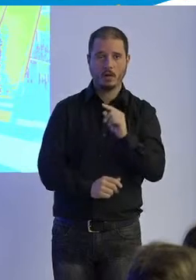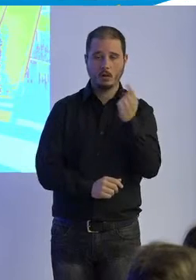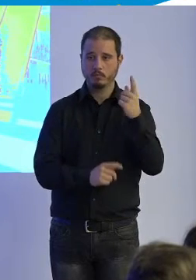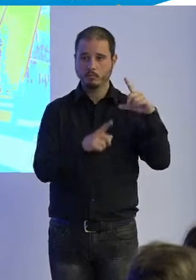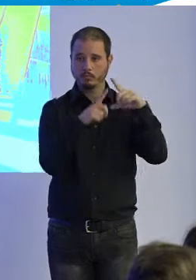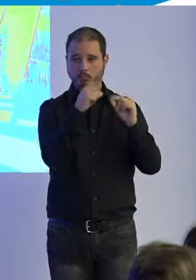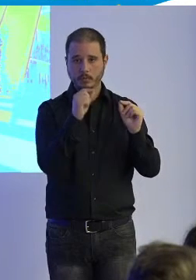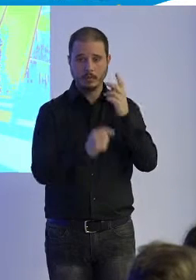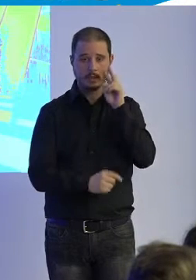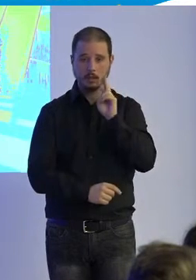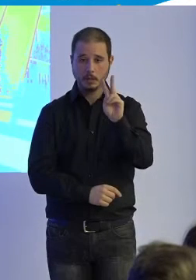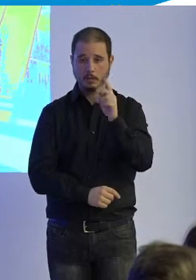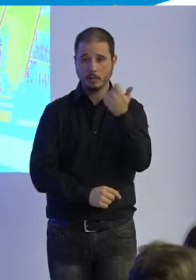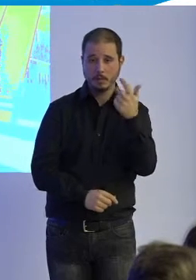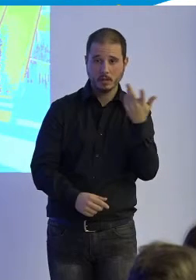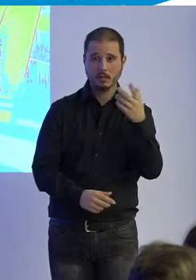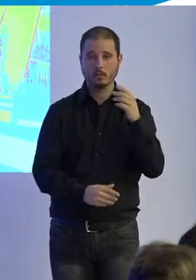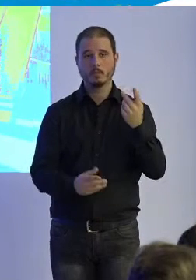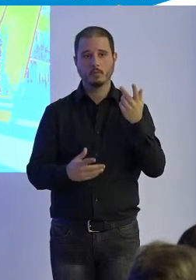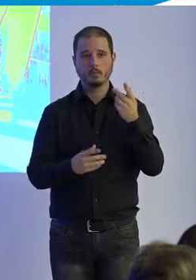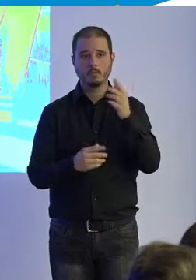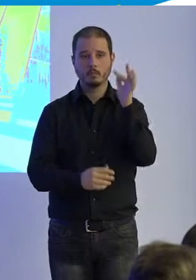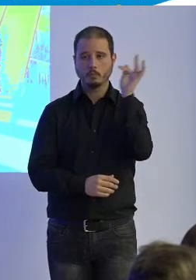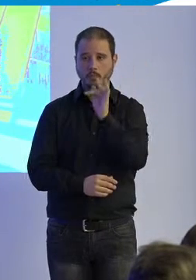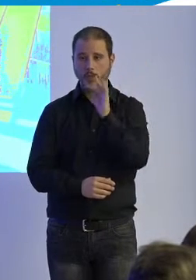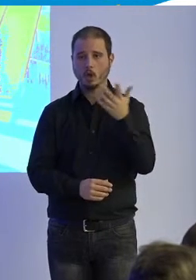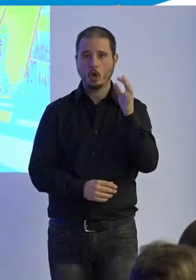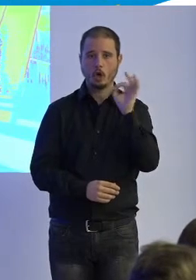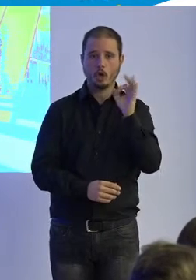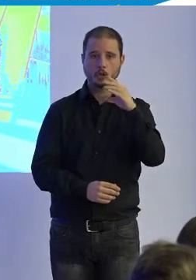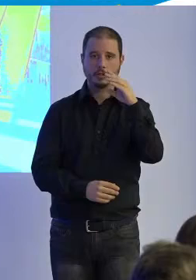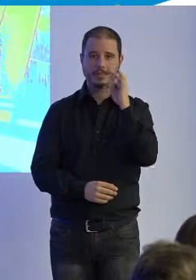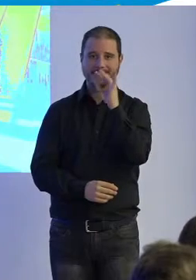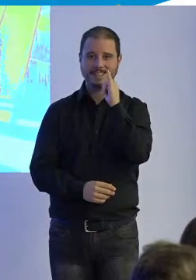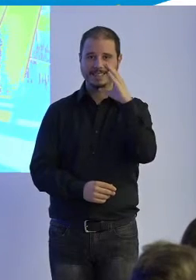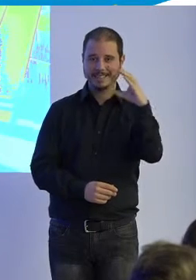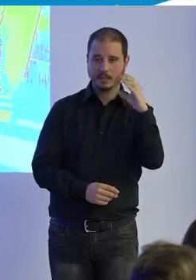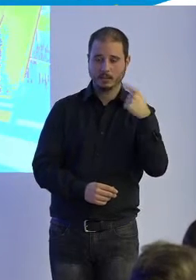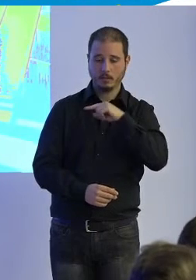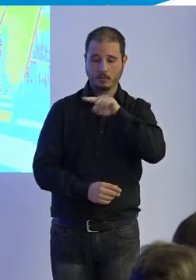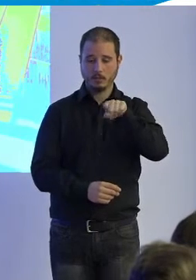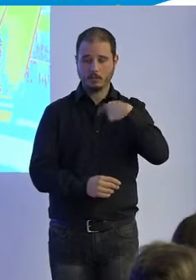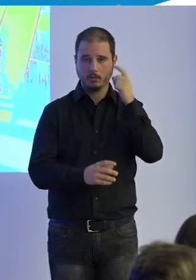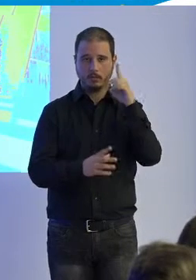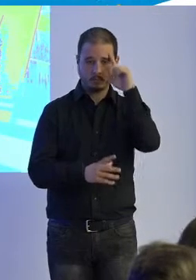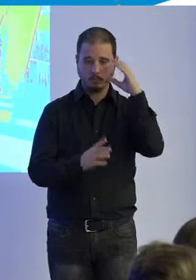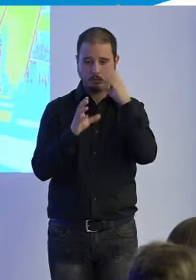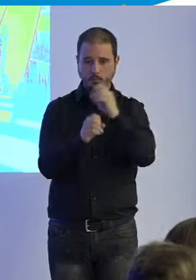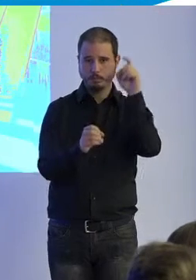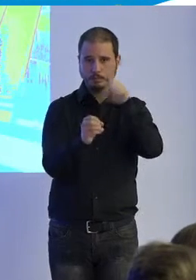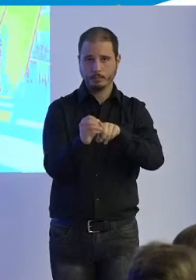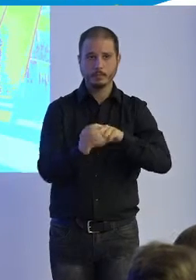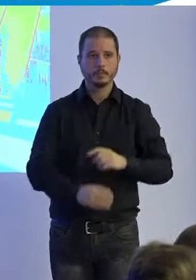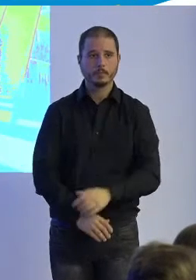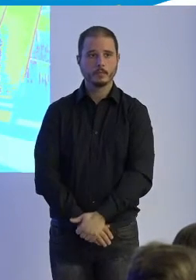y ICT o TICS, que es donde estamos nosotros más enmarcados. ¿Quiénes somos?